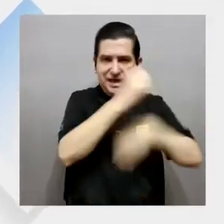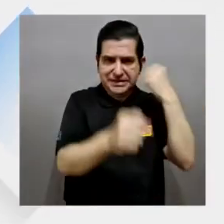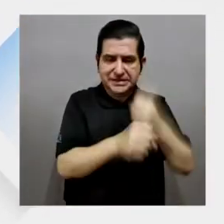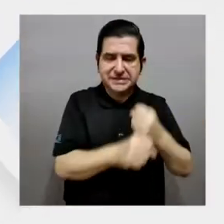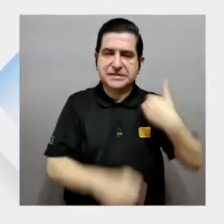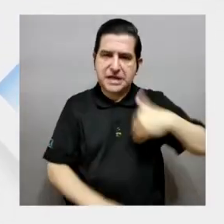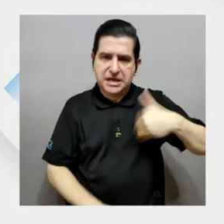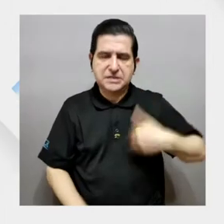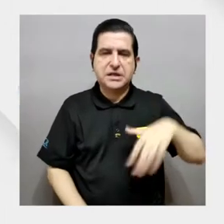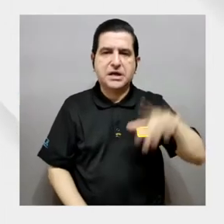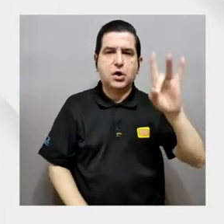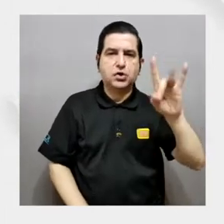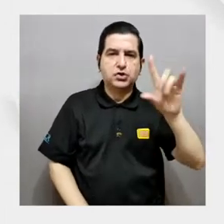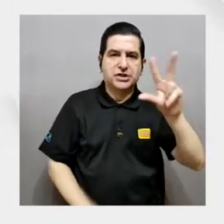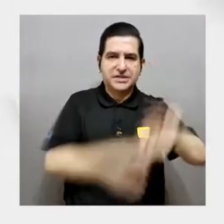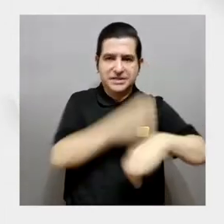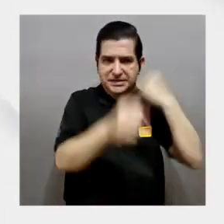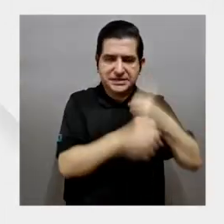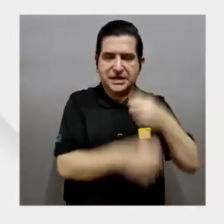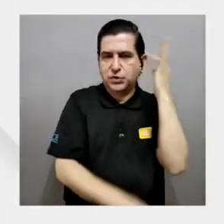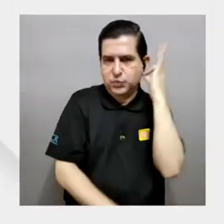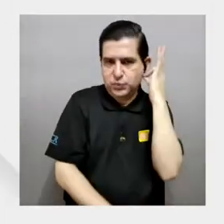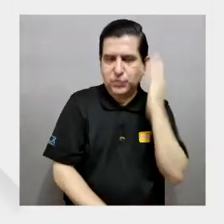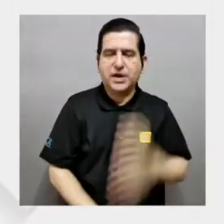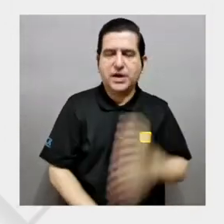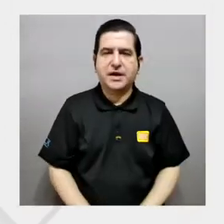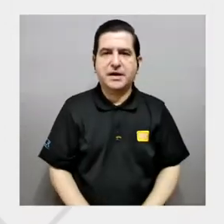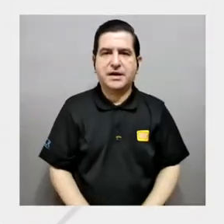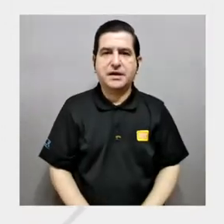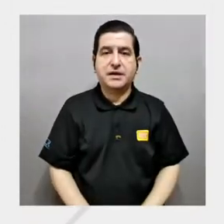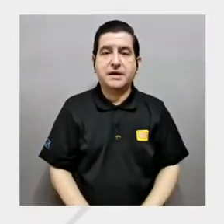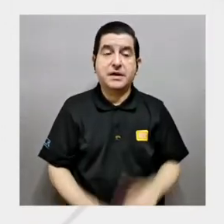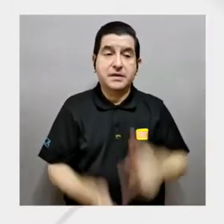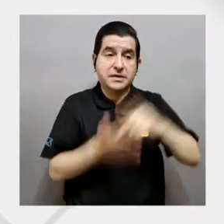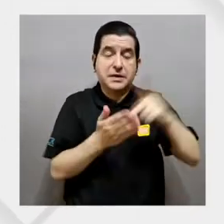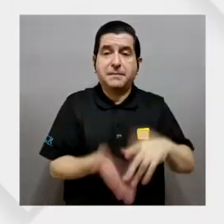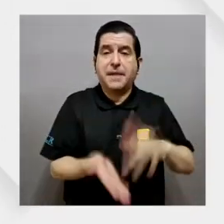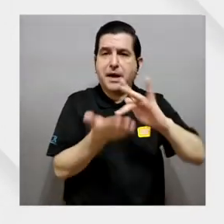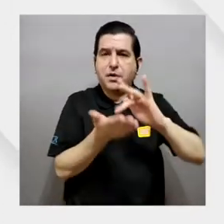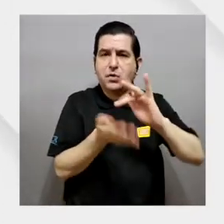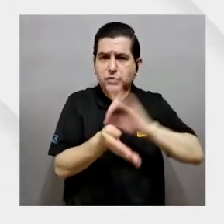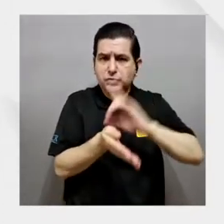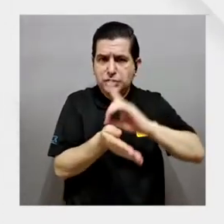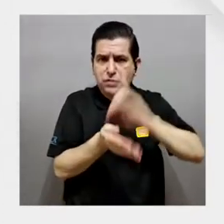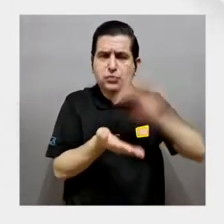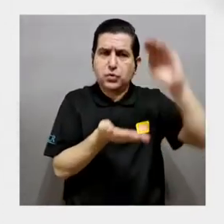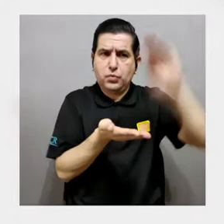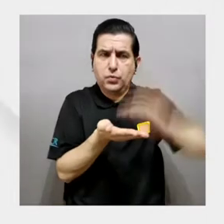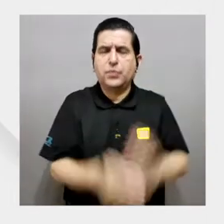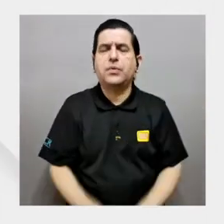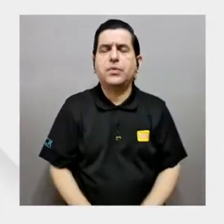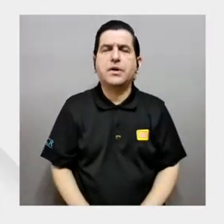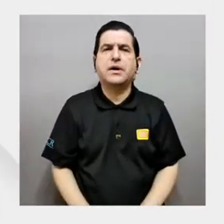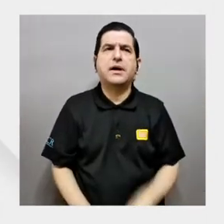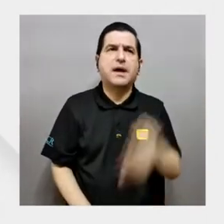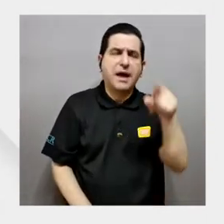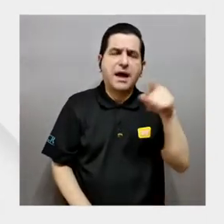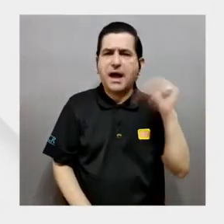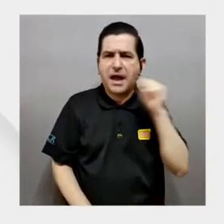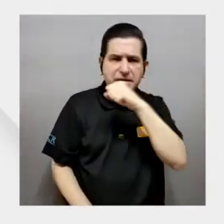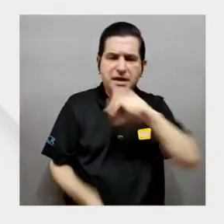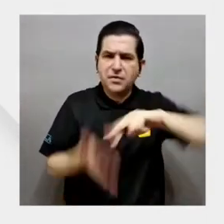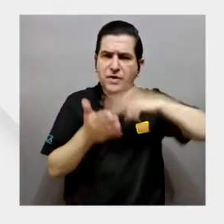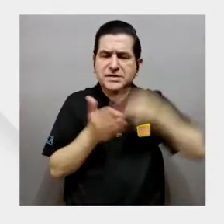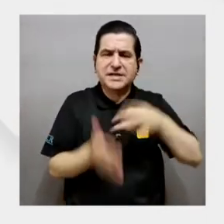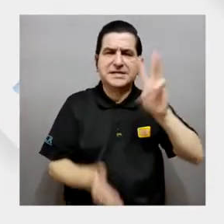vida es de 77 años para los hombres y 83 años para las mujeres, con costos médicos mucho más bajos.